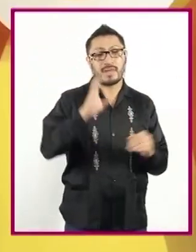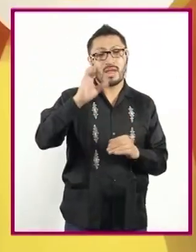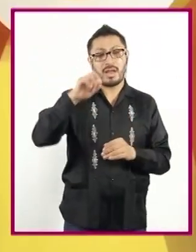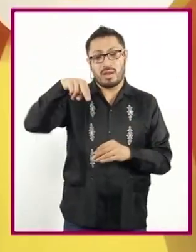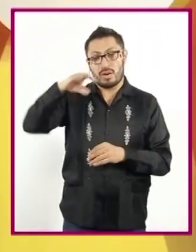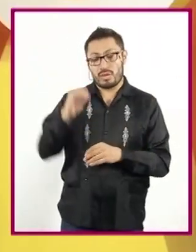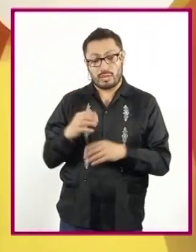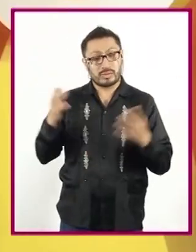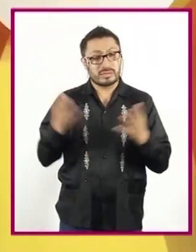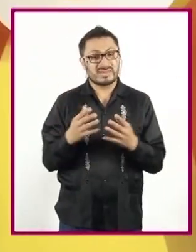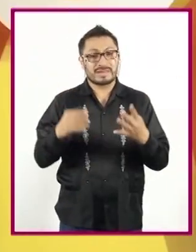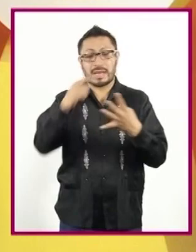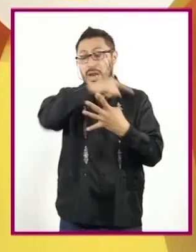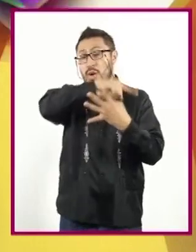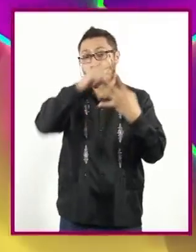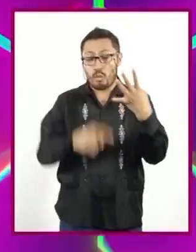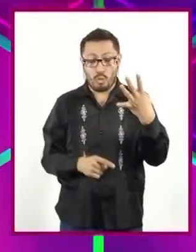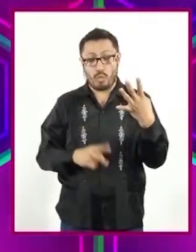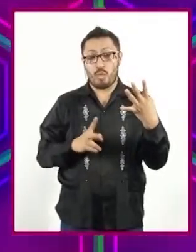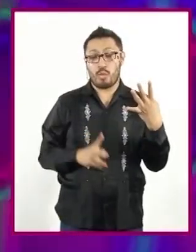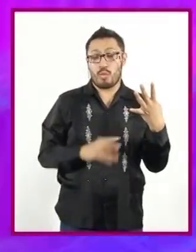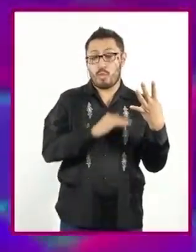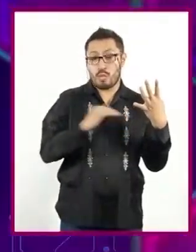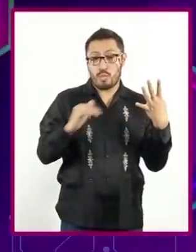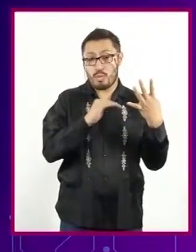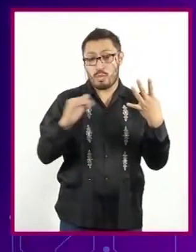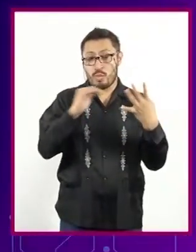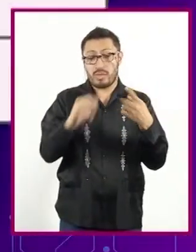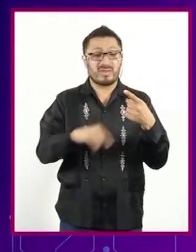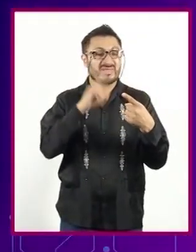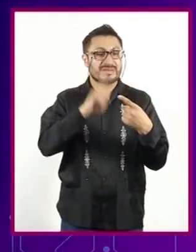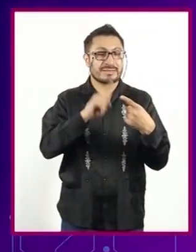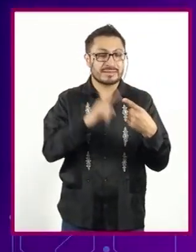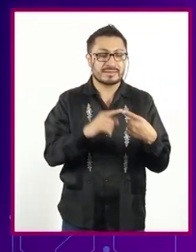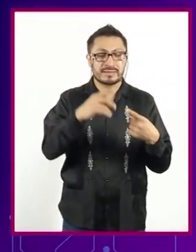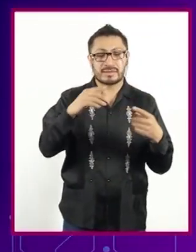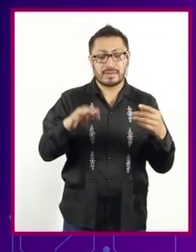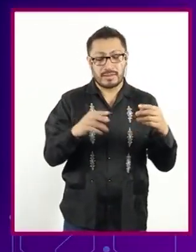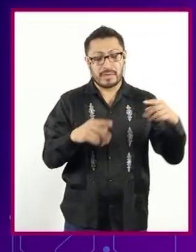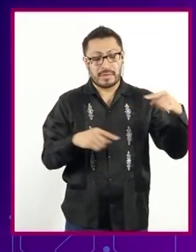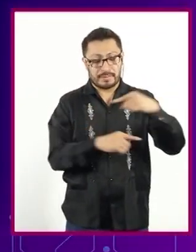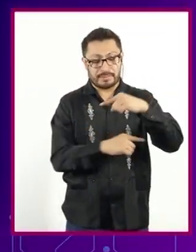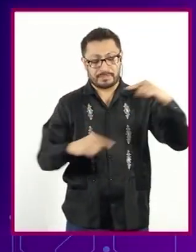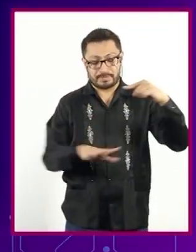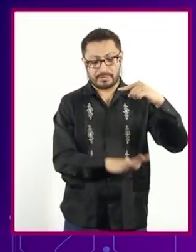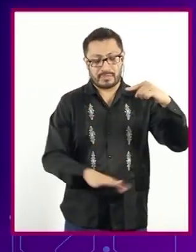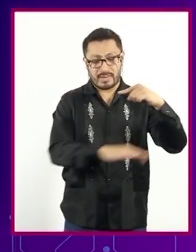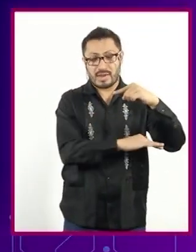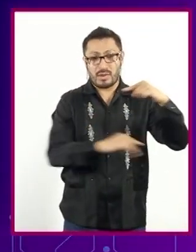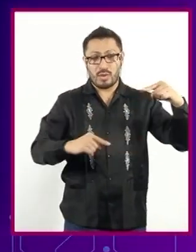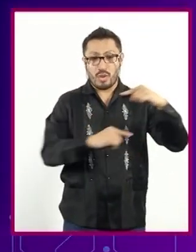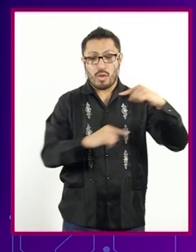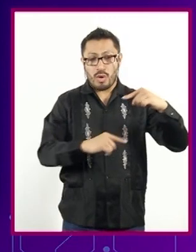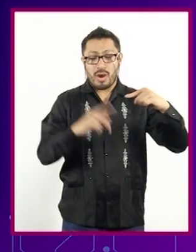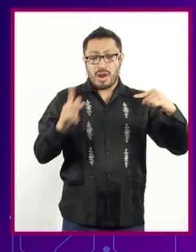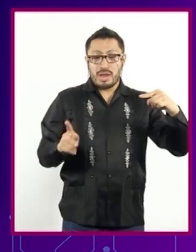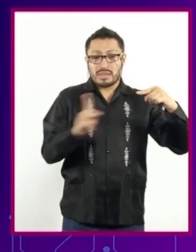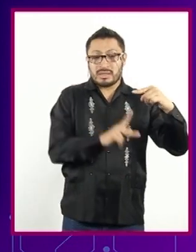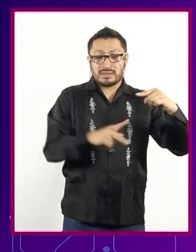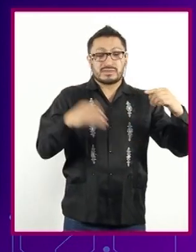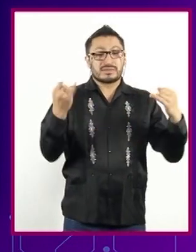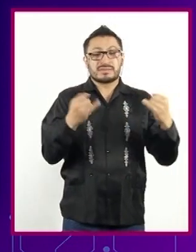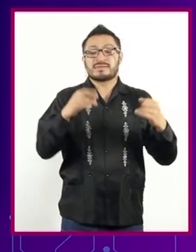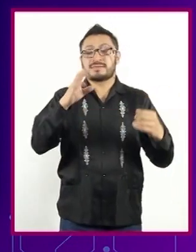se realizaron 4 cortes. El primero fue paralelo a la base y se obtuvo una